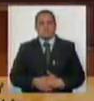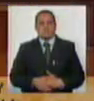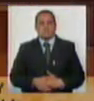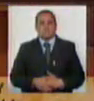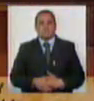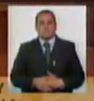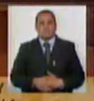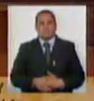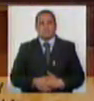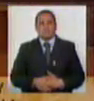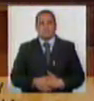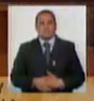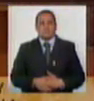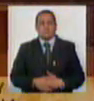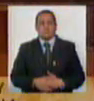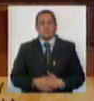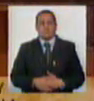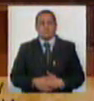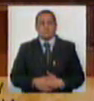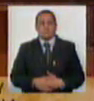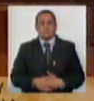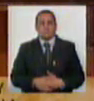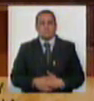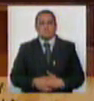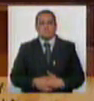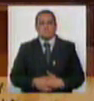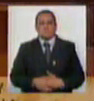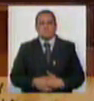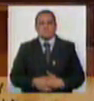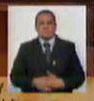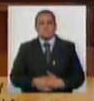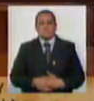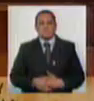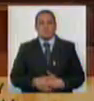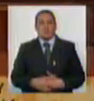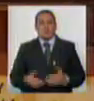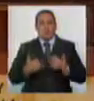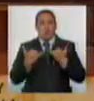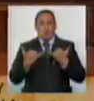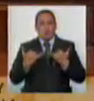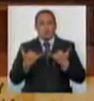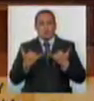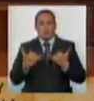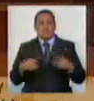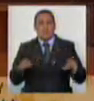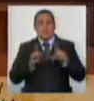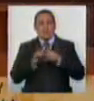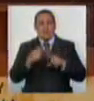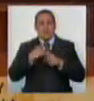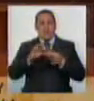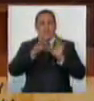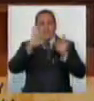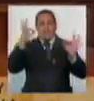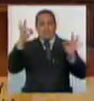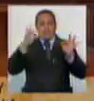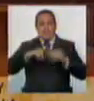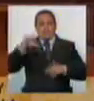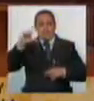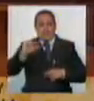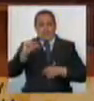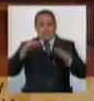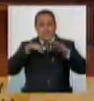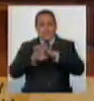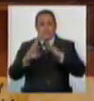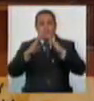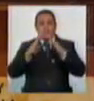Hoy día La energía barata, limpia y segura en los hogares